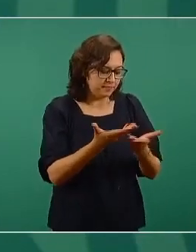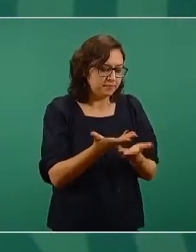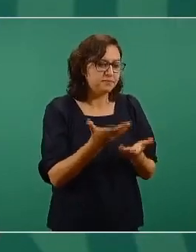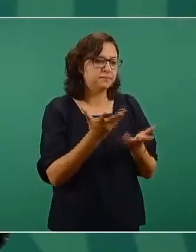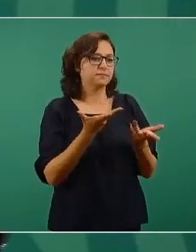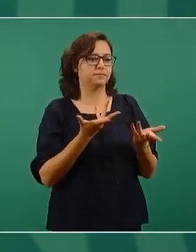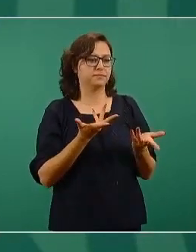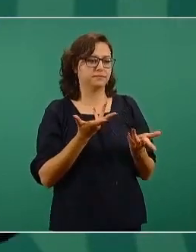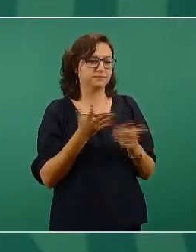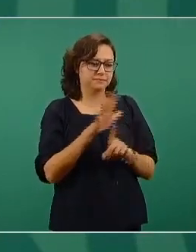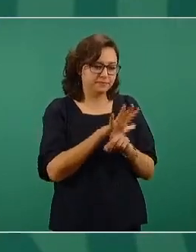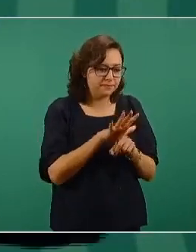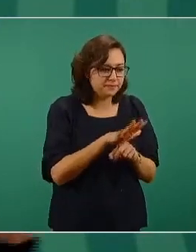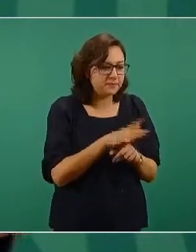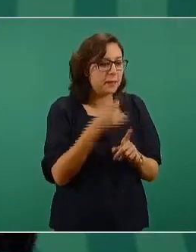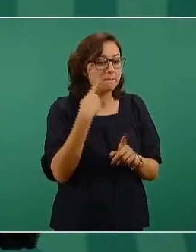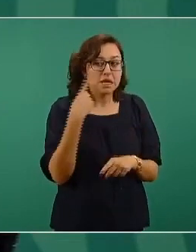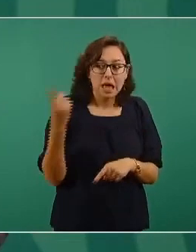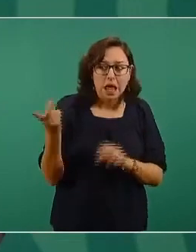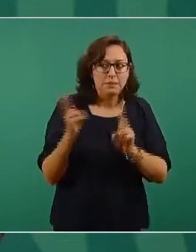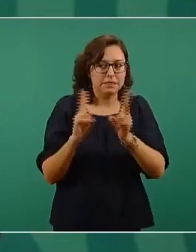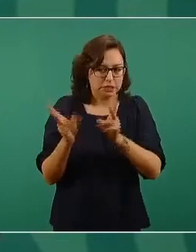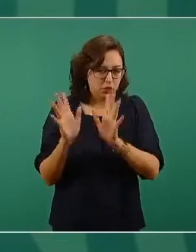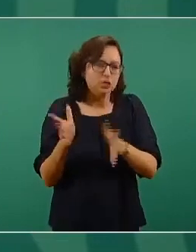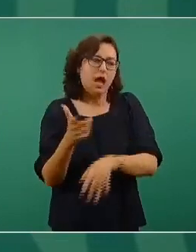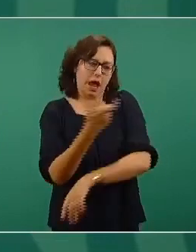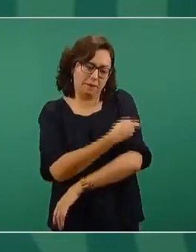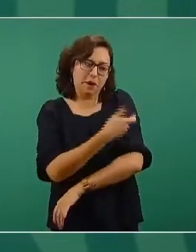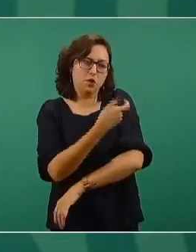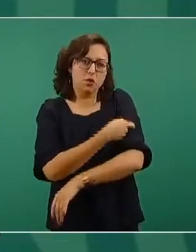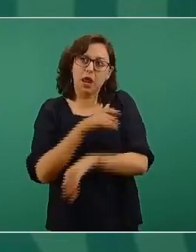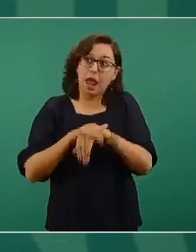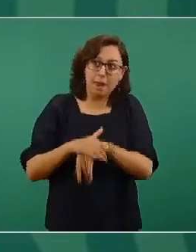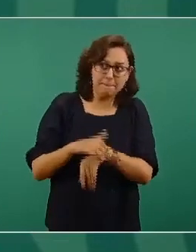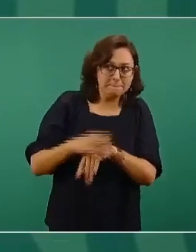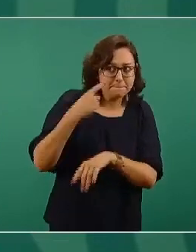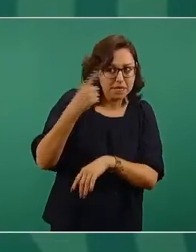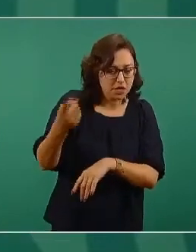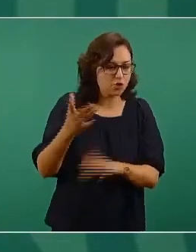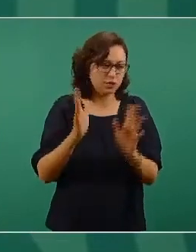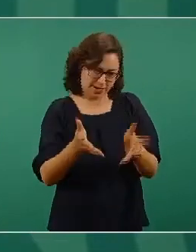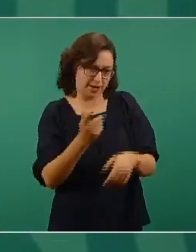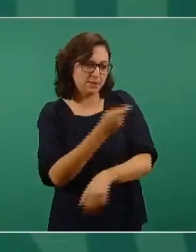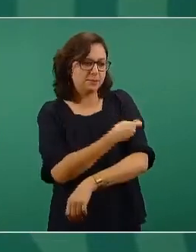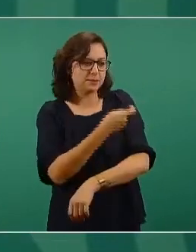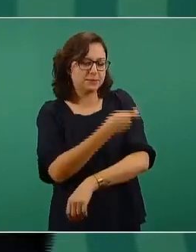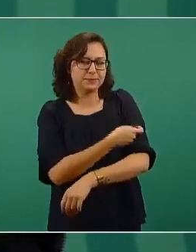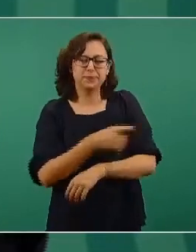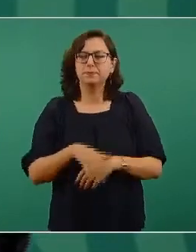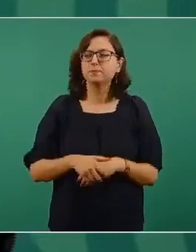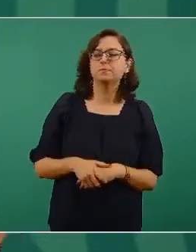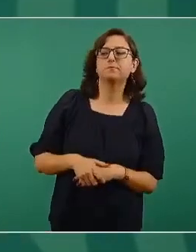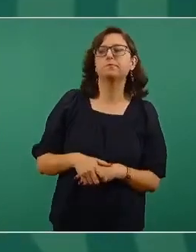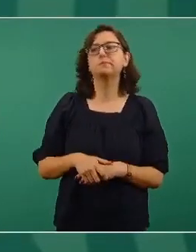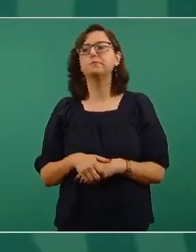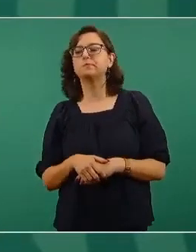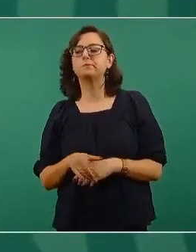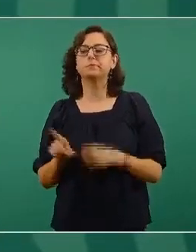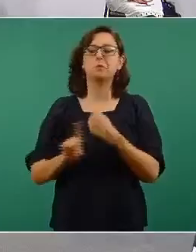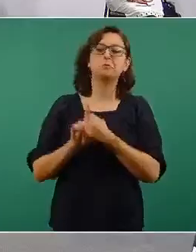que vacunaron al vecino o al amigo y no tuvo